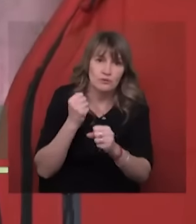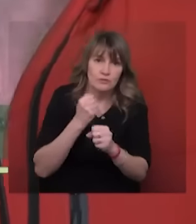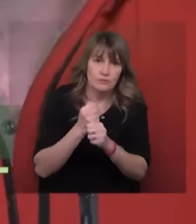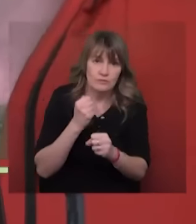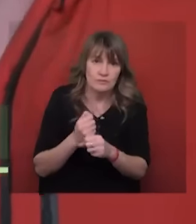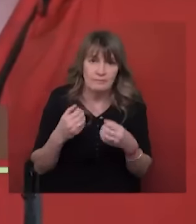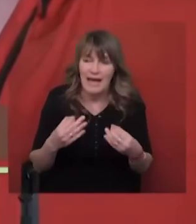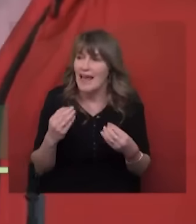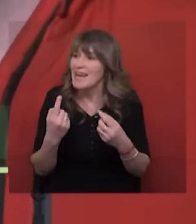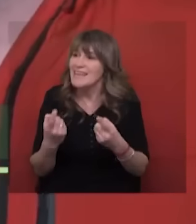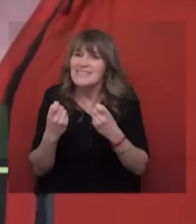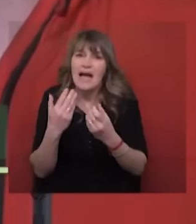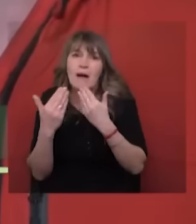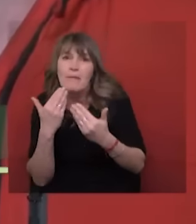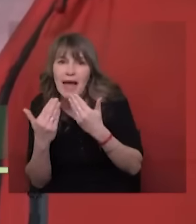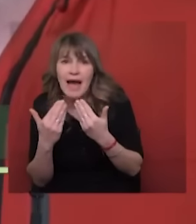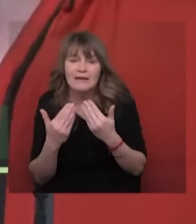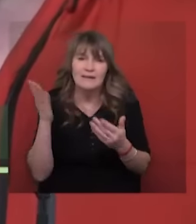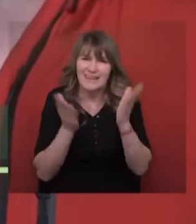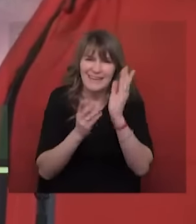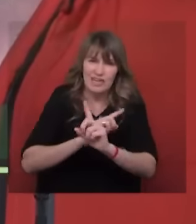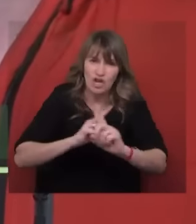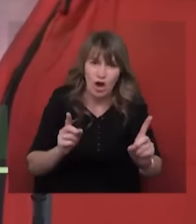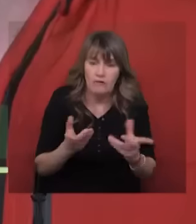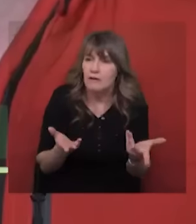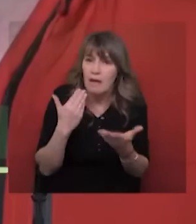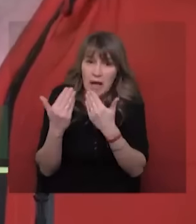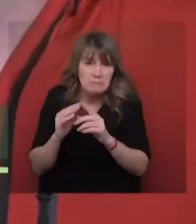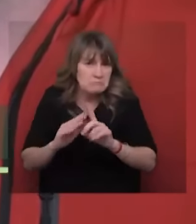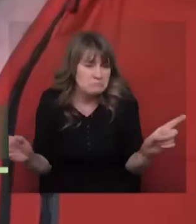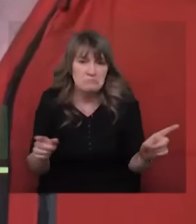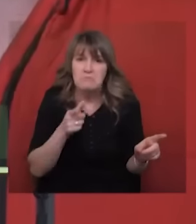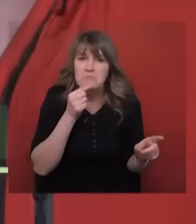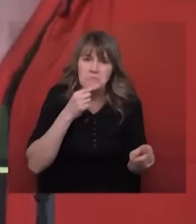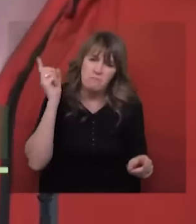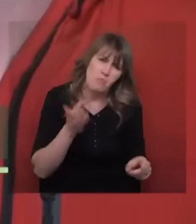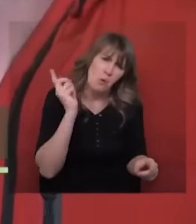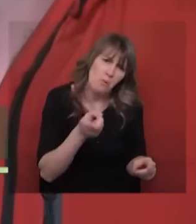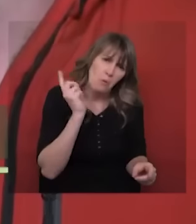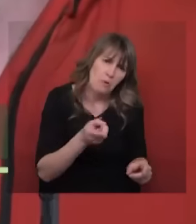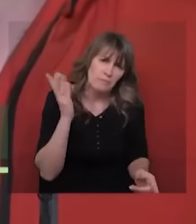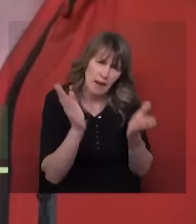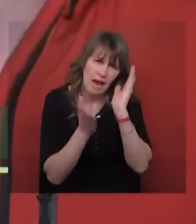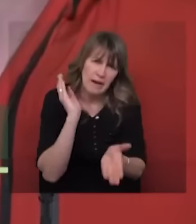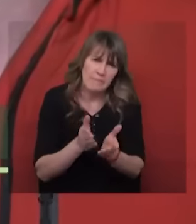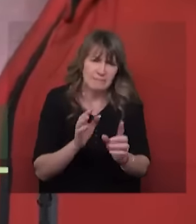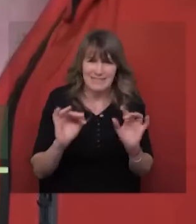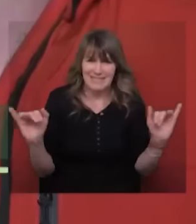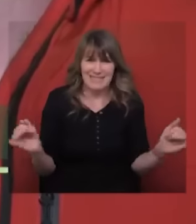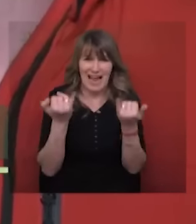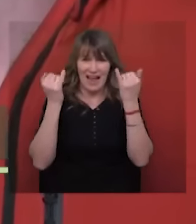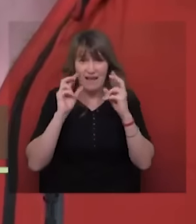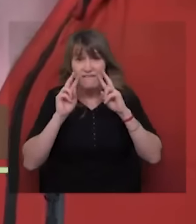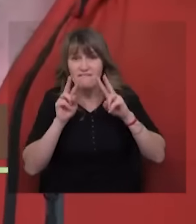asegurar el diálogo y no la represión Pero bueno eh la policía actuó reprimió todo el mundo vio las imágenes sí de la forma